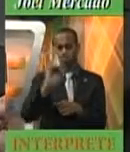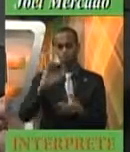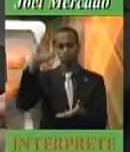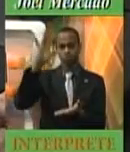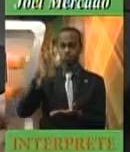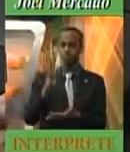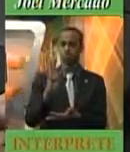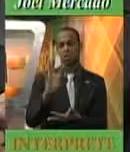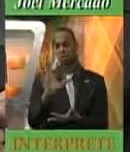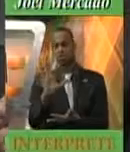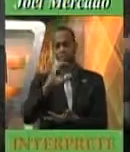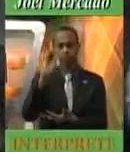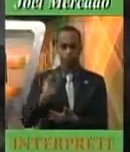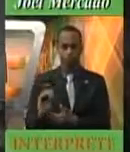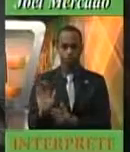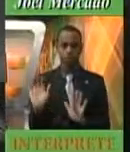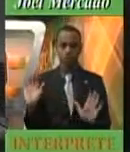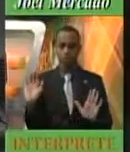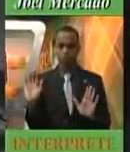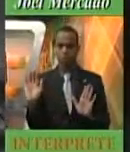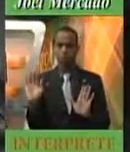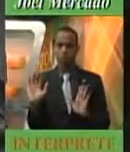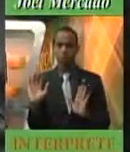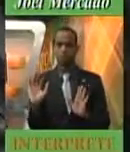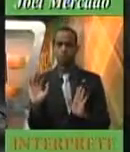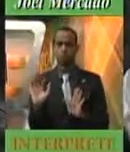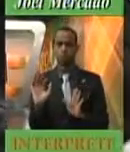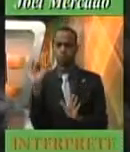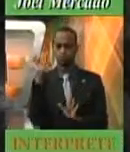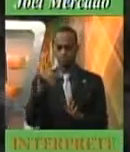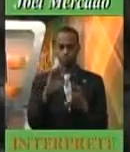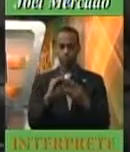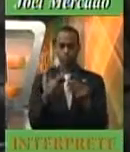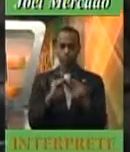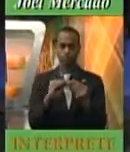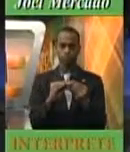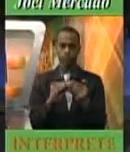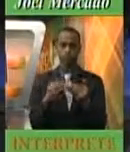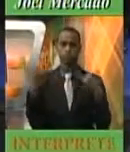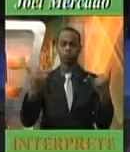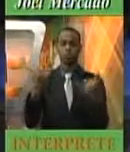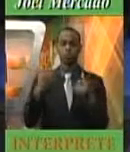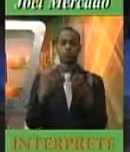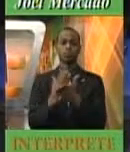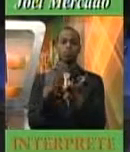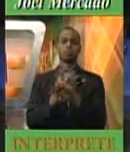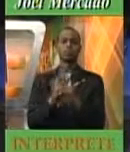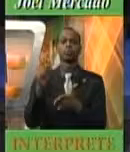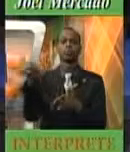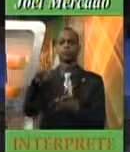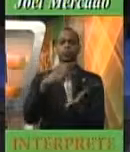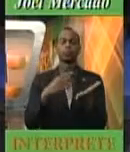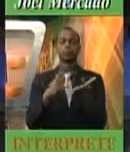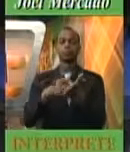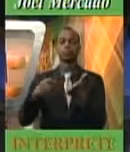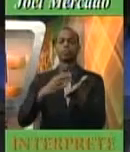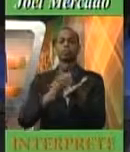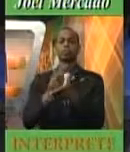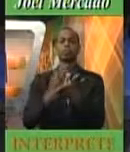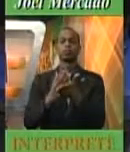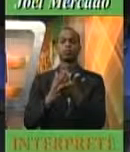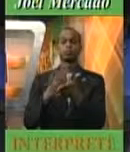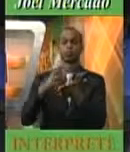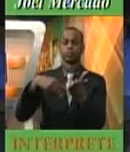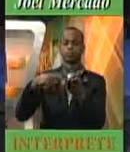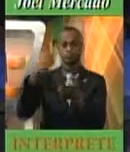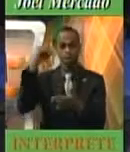de un 4 o un 5%. A esto es que me refiero. Claro, y ahora vienen los derechos, porque los alfabetizamos, ¿para qué? ¿Para qué? Eso que tú estás